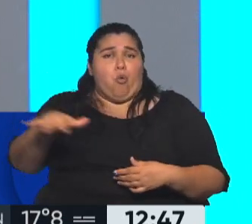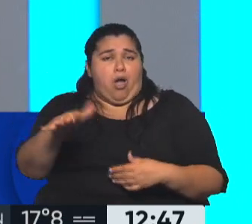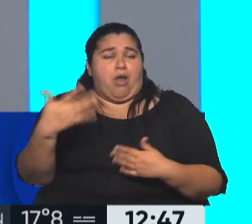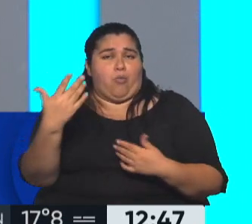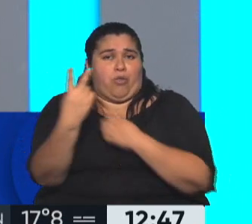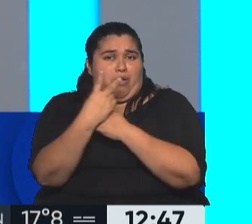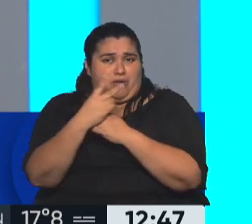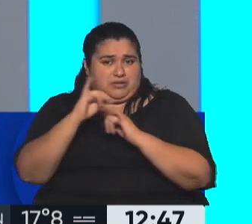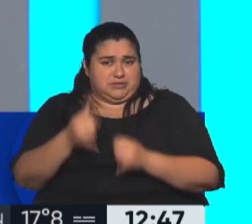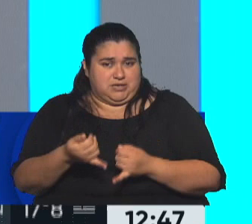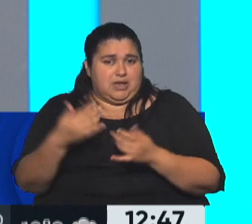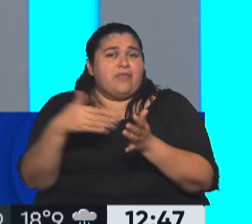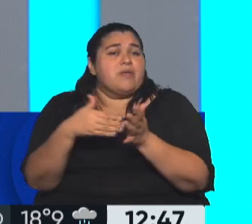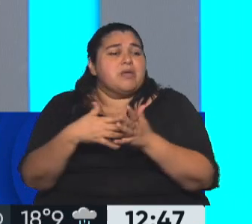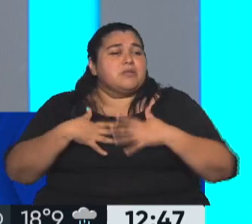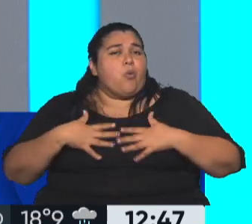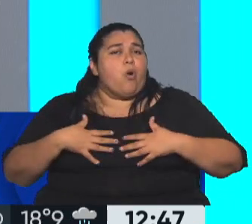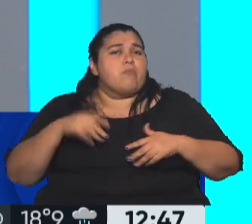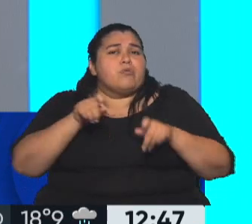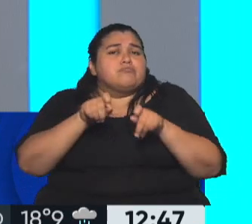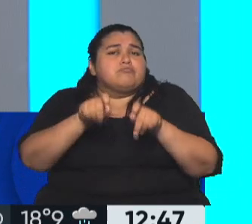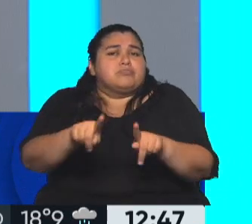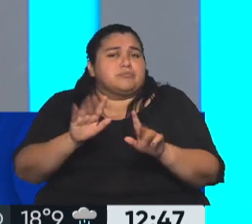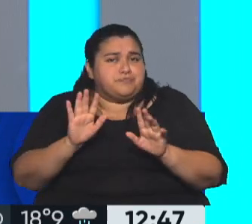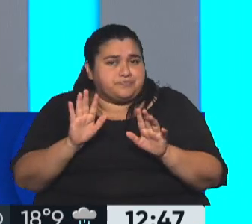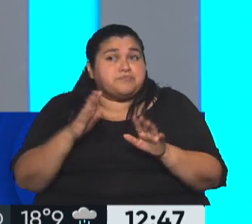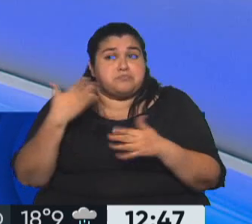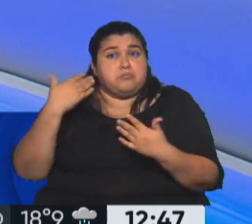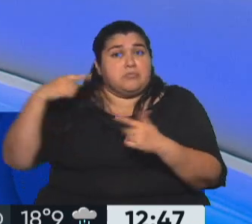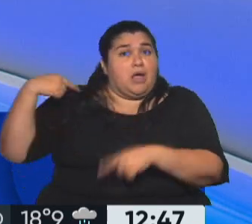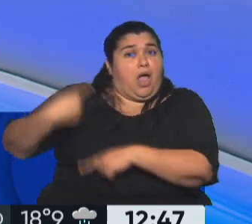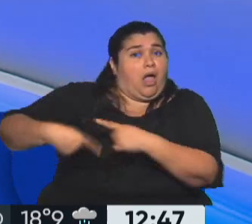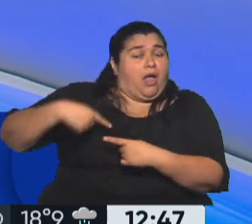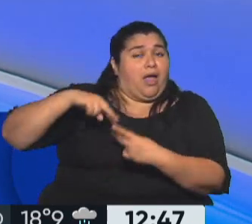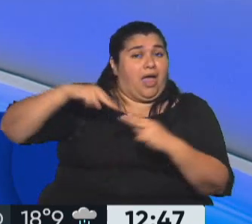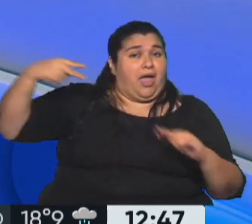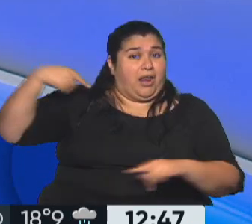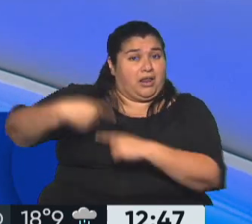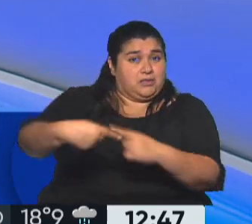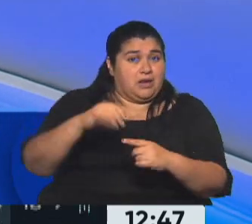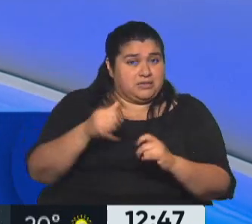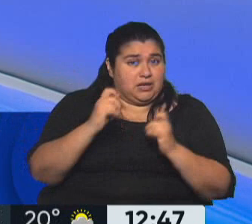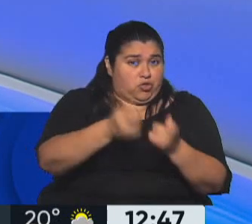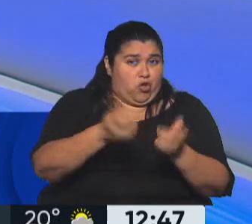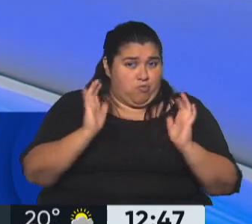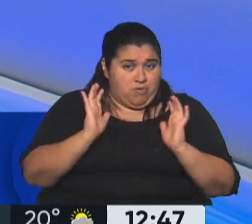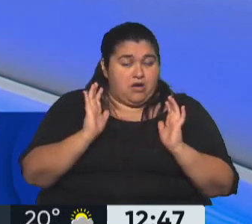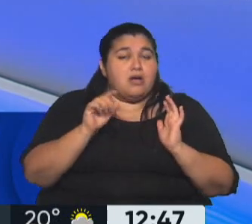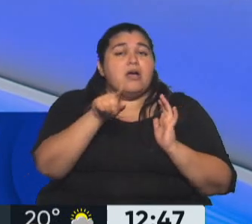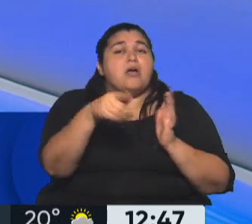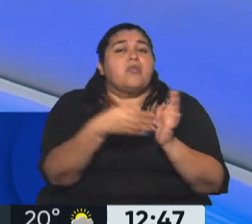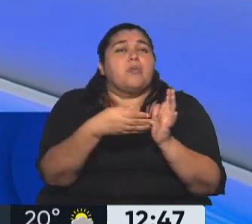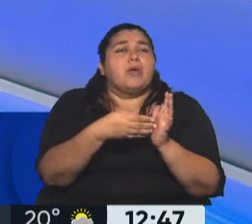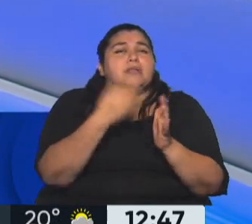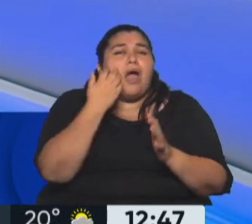sea, todo depende de la predisposición que vos tengas, que es hereditaria, y que vos tengas el gatillo, digamos, necesario